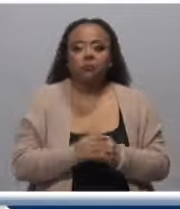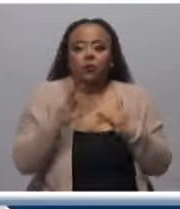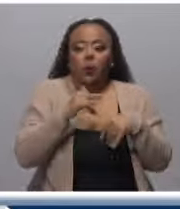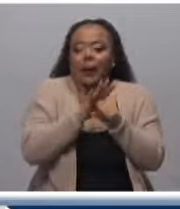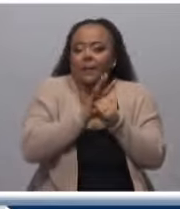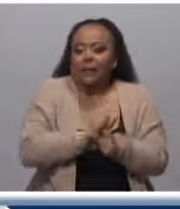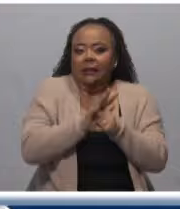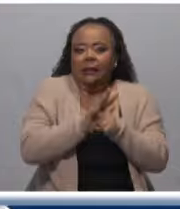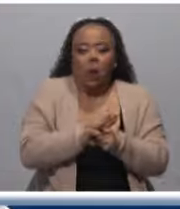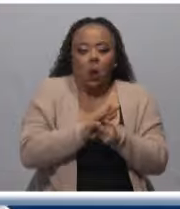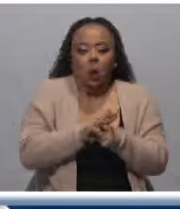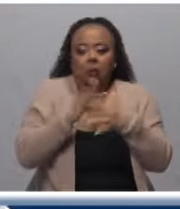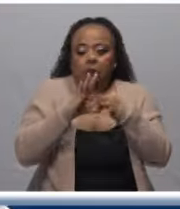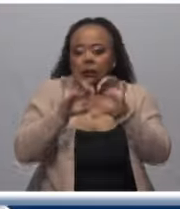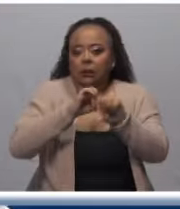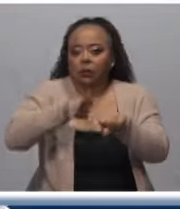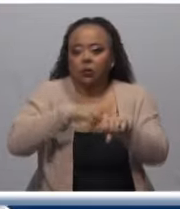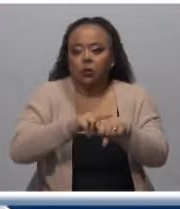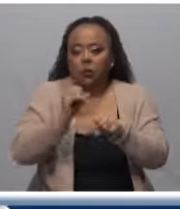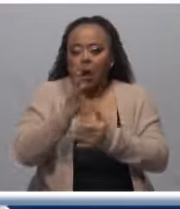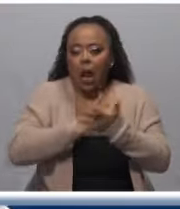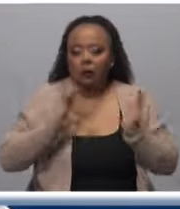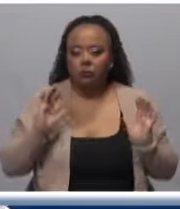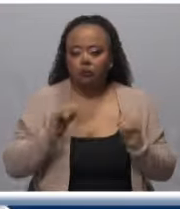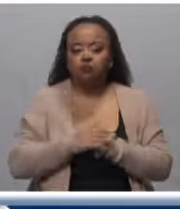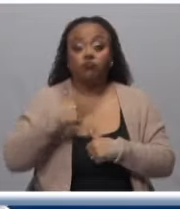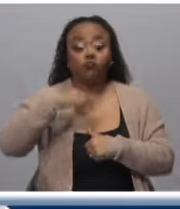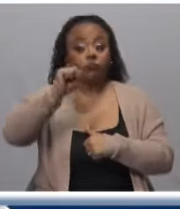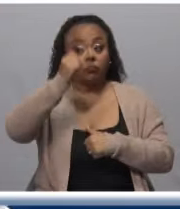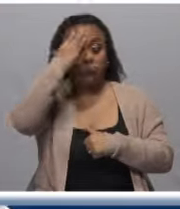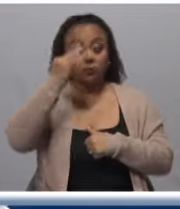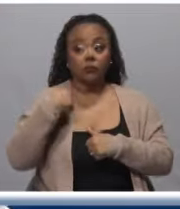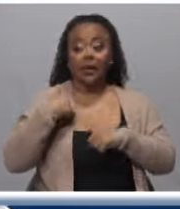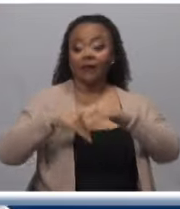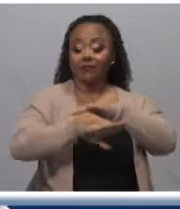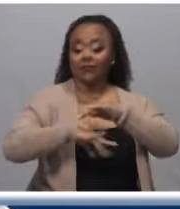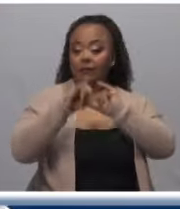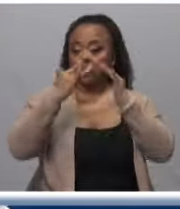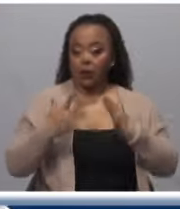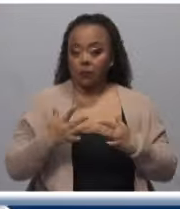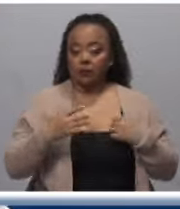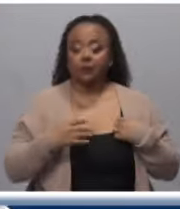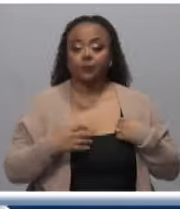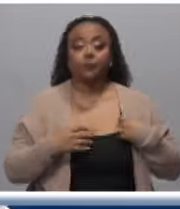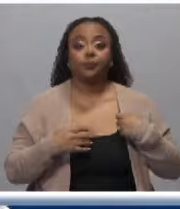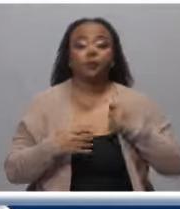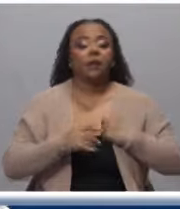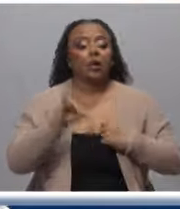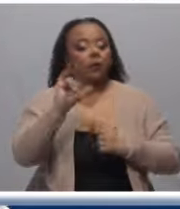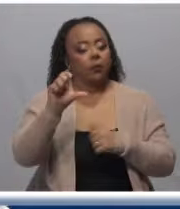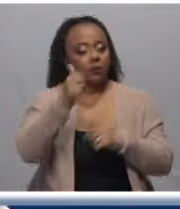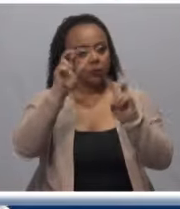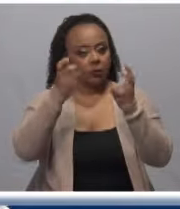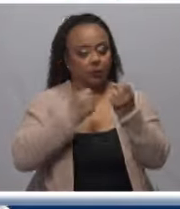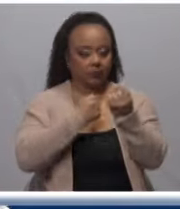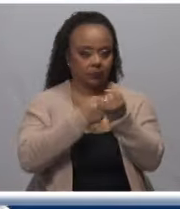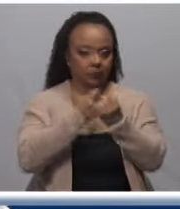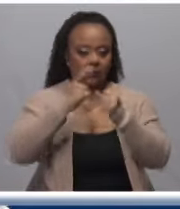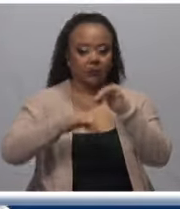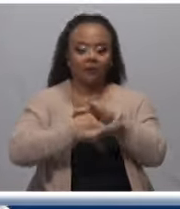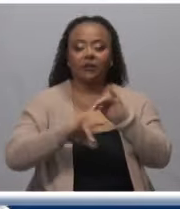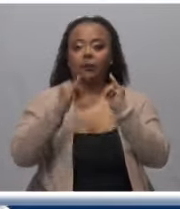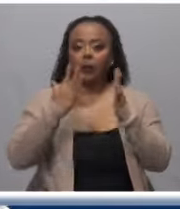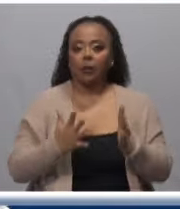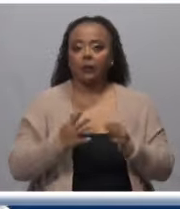presión sobre selección nacional o algo por el yo yo sí creo hay una base de jugadores igual es otro tema a favor hay una base de